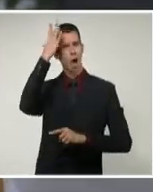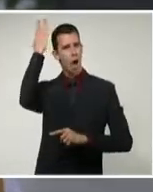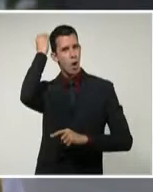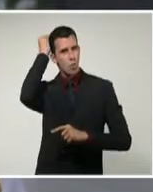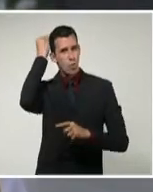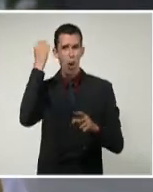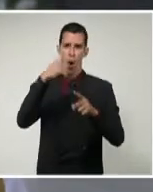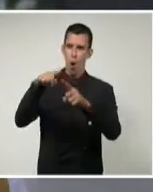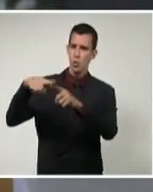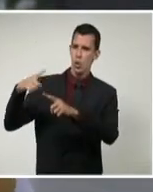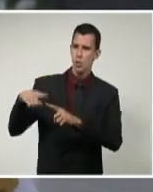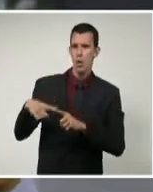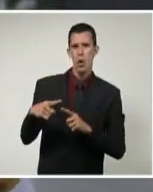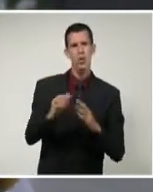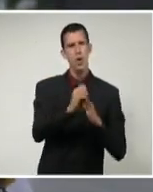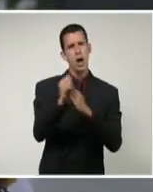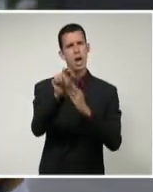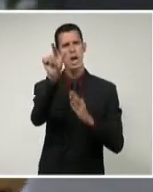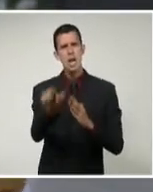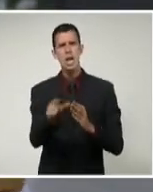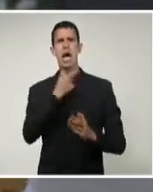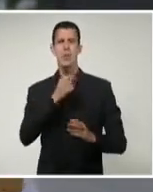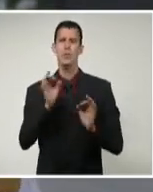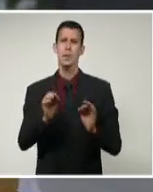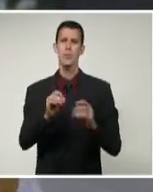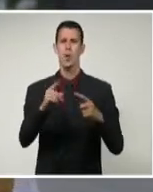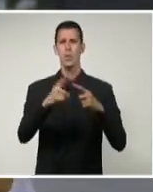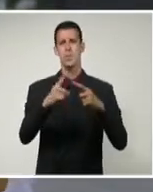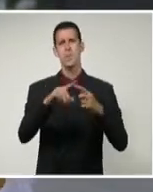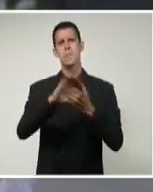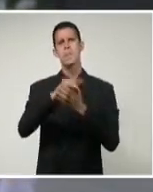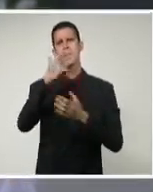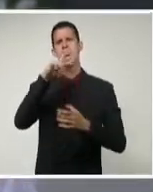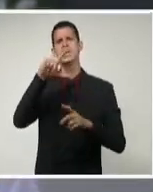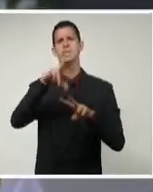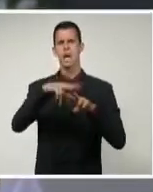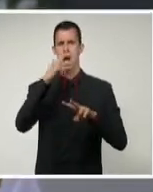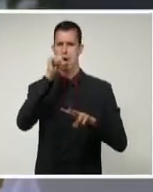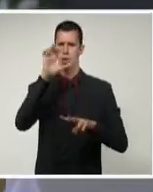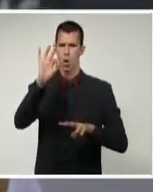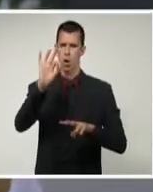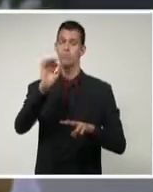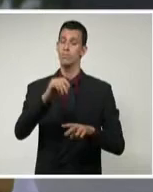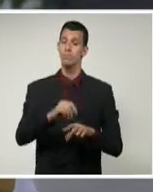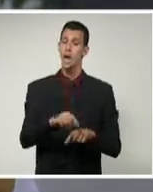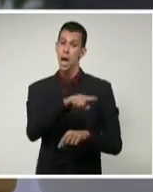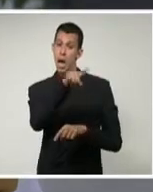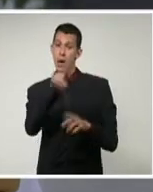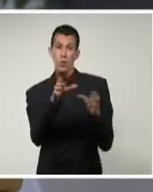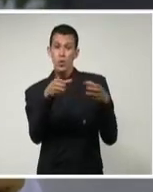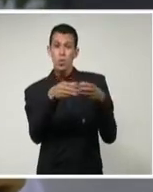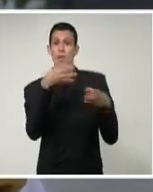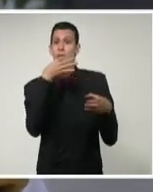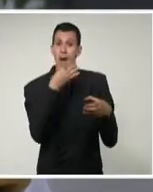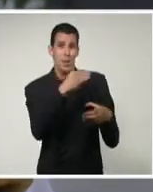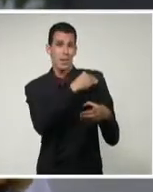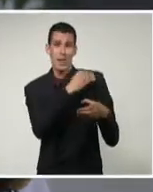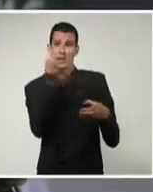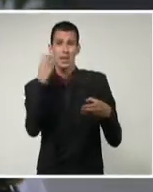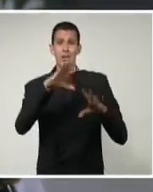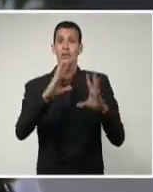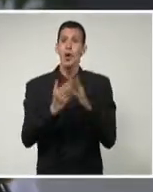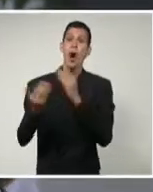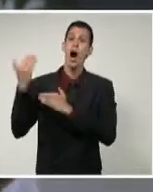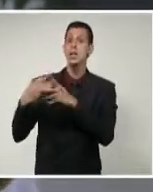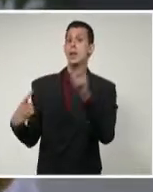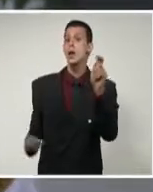revolución, a nuestro comandante Machado, que durante todos estos años han dado la vida por nuestra obra y que hoy dejan sus cargos, pero